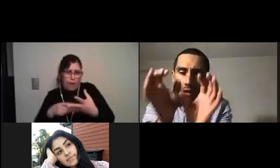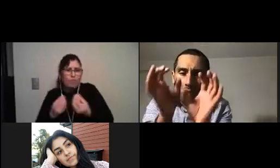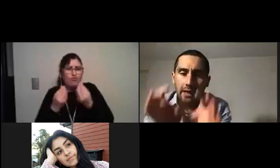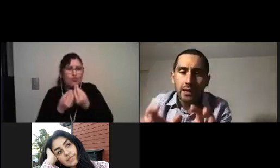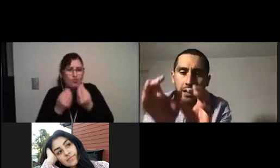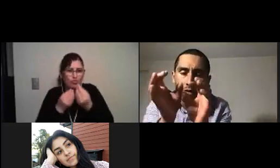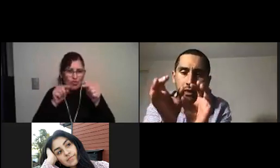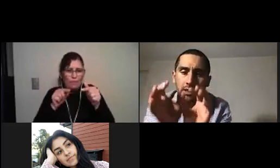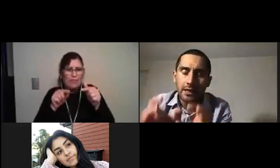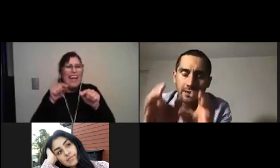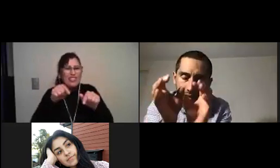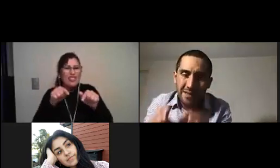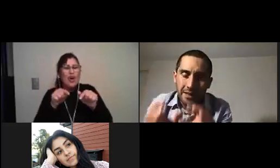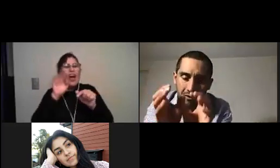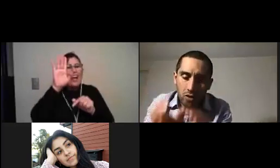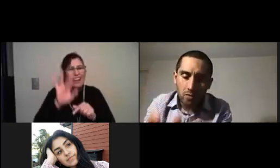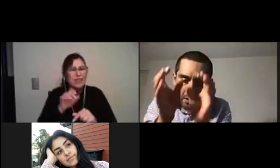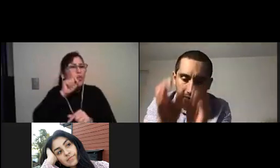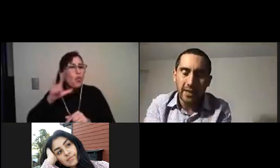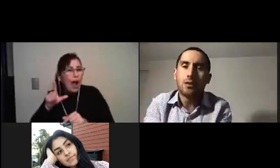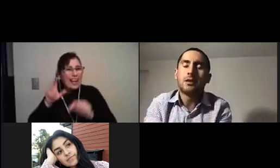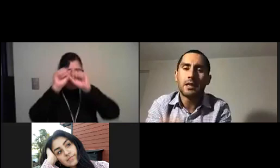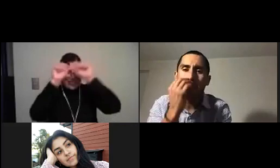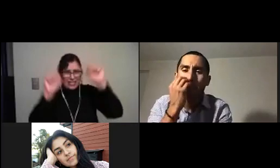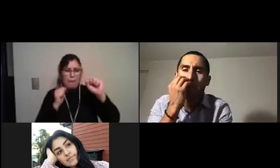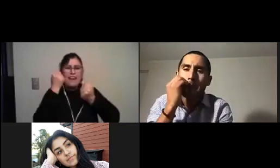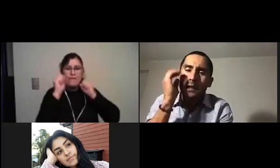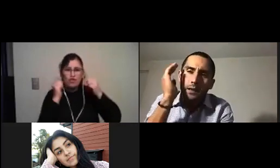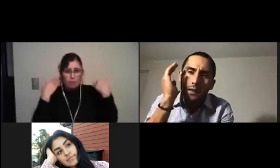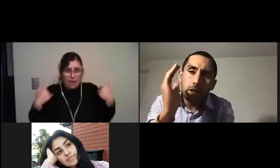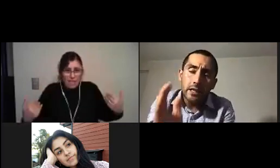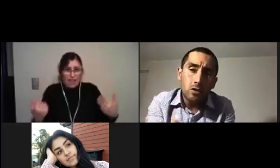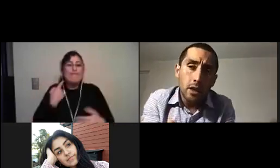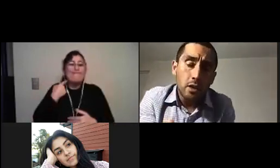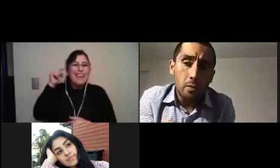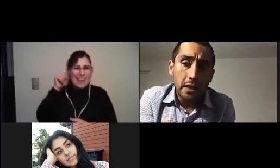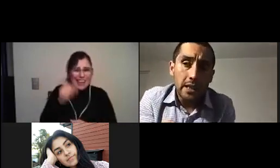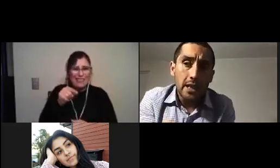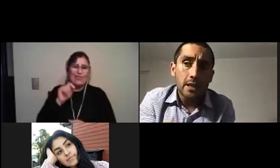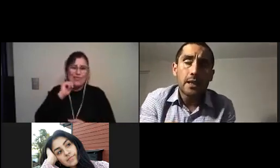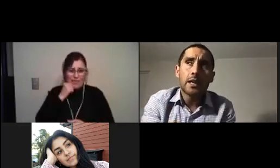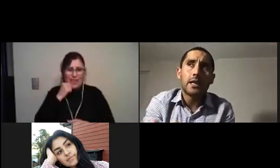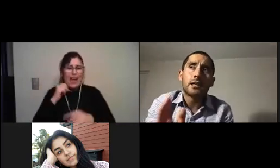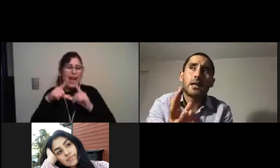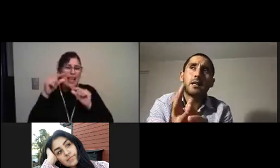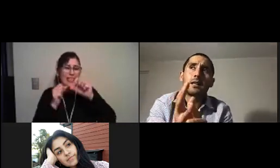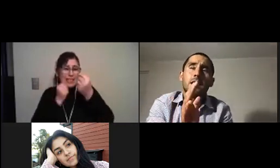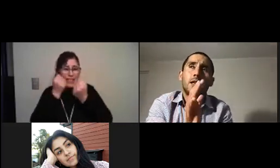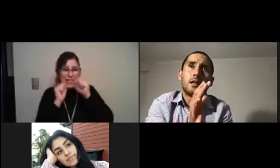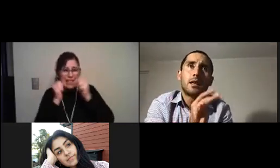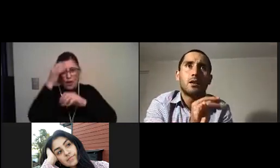caracterizan porque afectan al sistema nervioso periférico, ¿ya? Dentro de la neuropatía ya